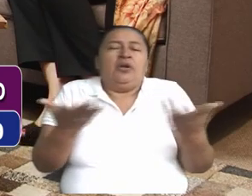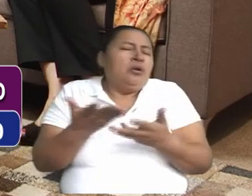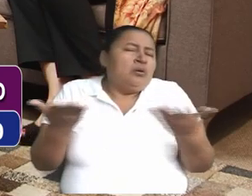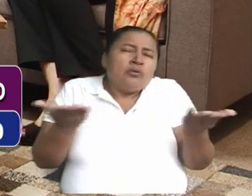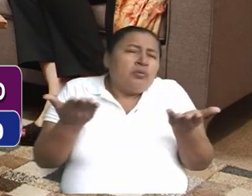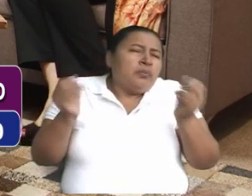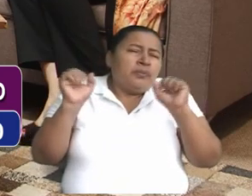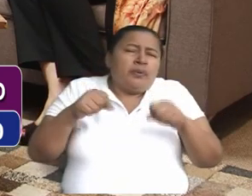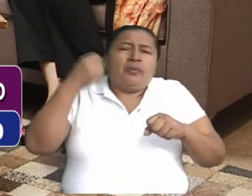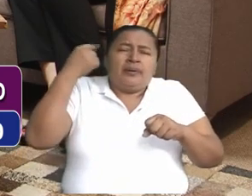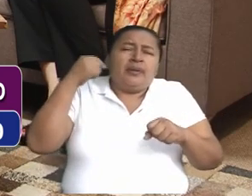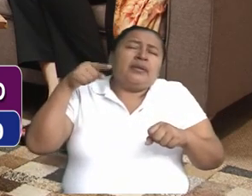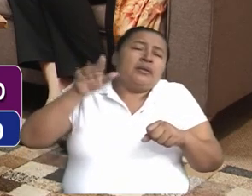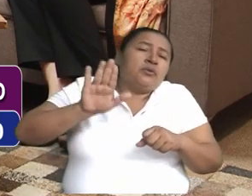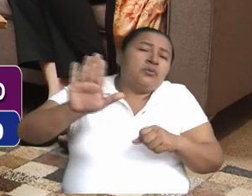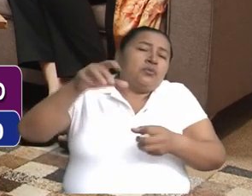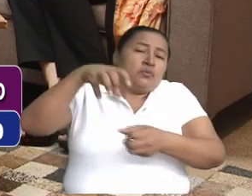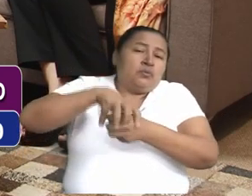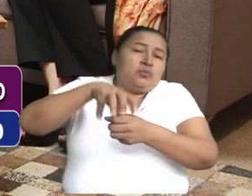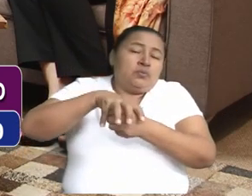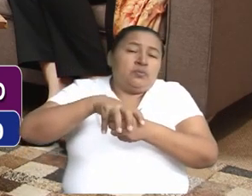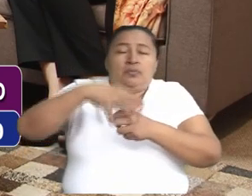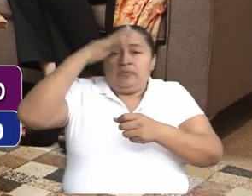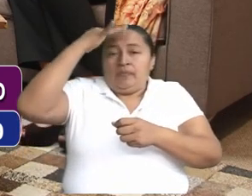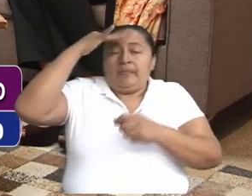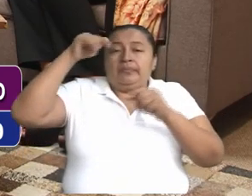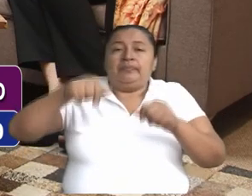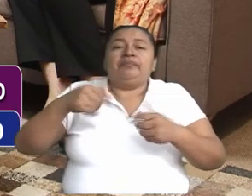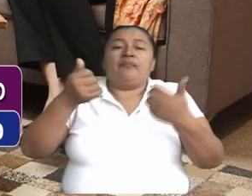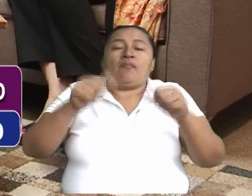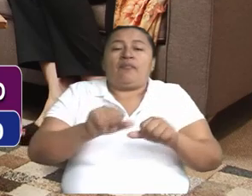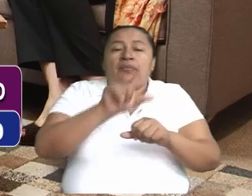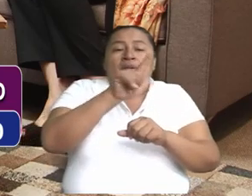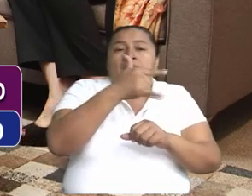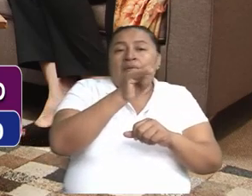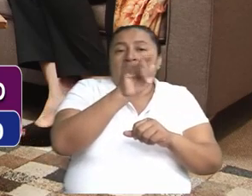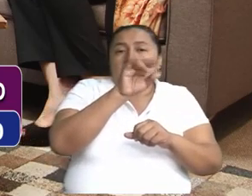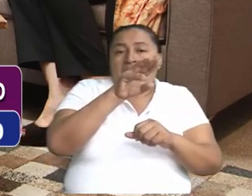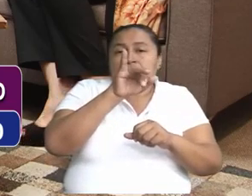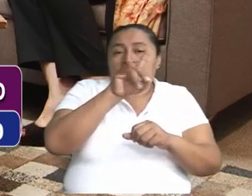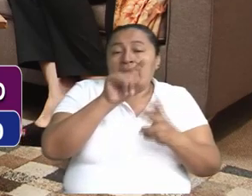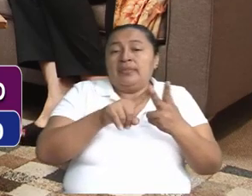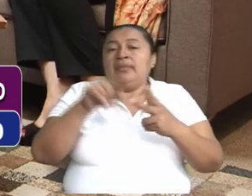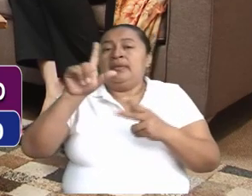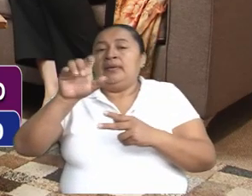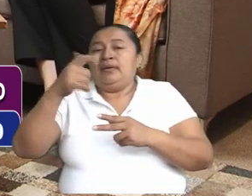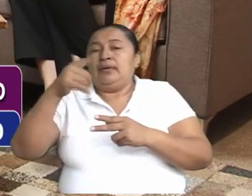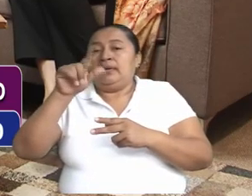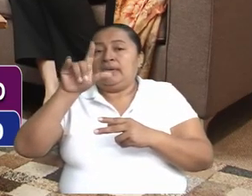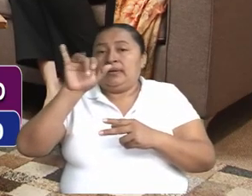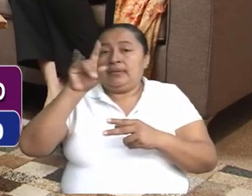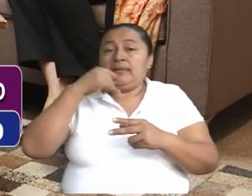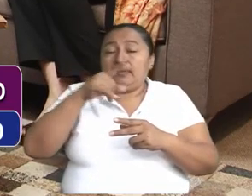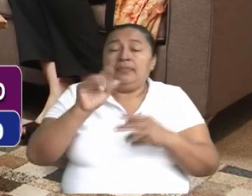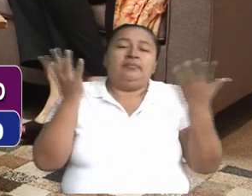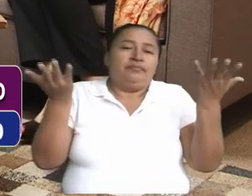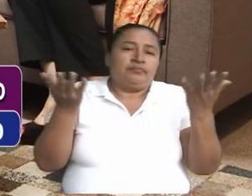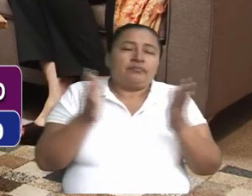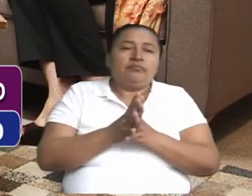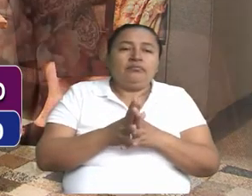lo que está ocurriendo en el contexto mexicano a partir de esa legitimidad y legalidad con la que se da el triunfo de AMLO? Bueno,